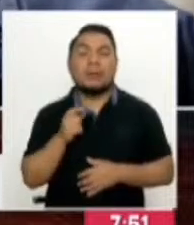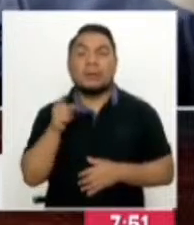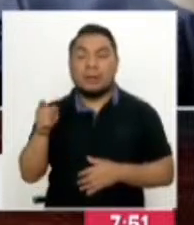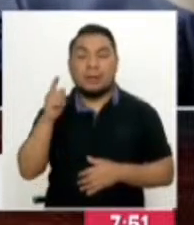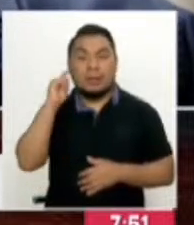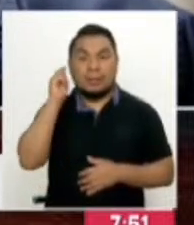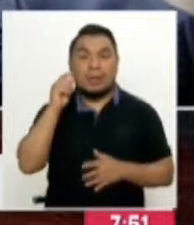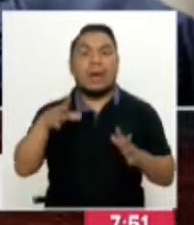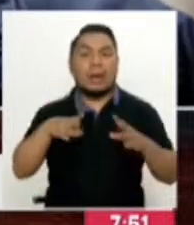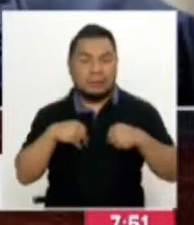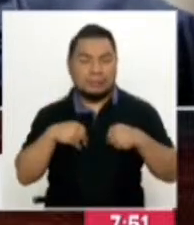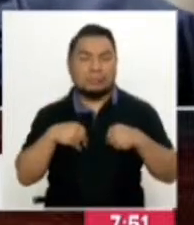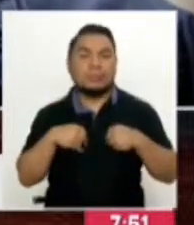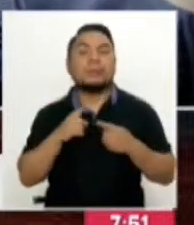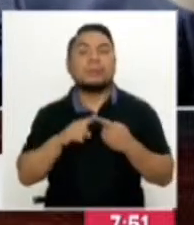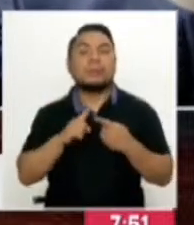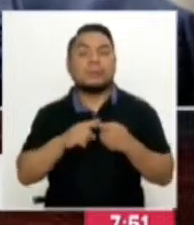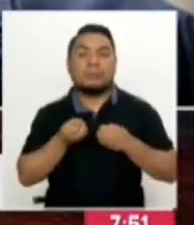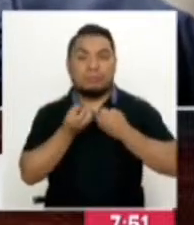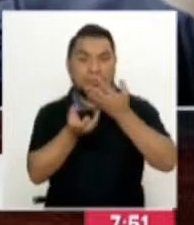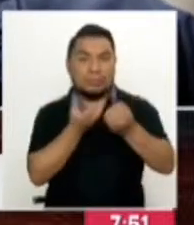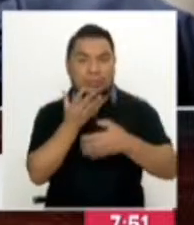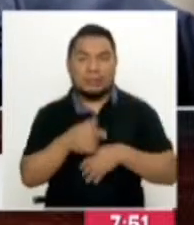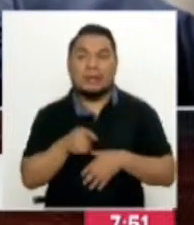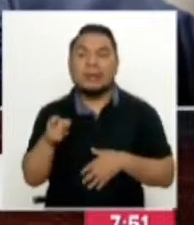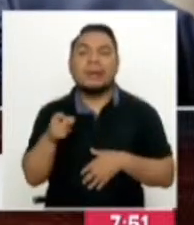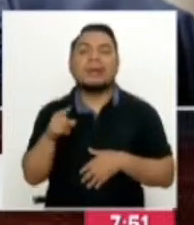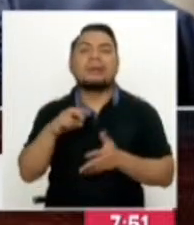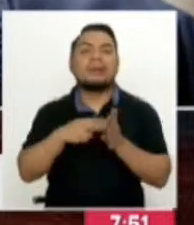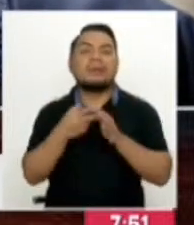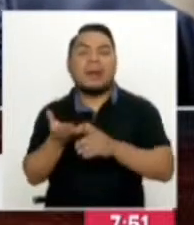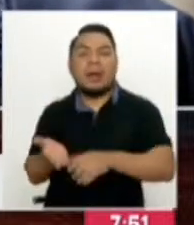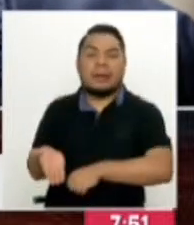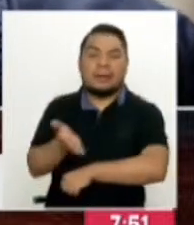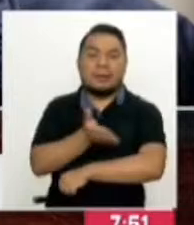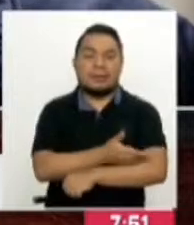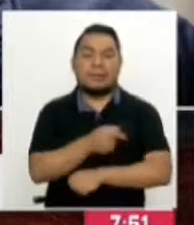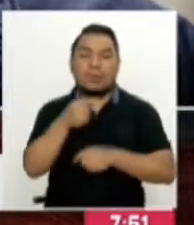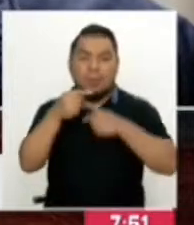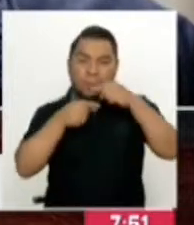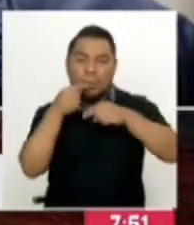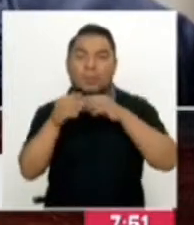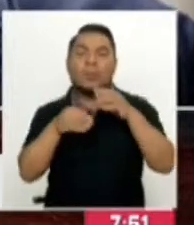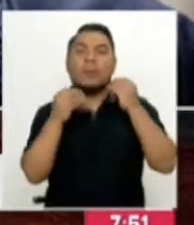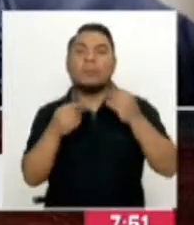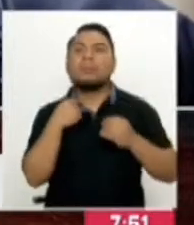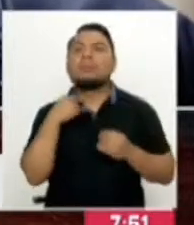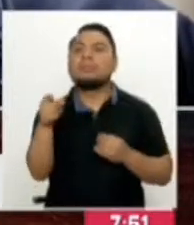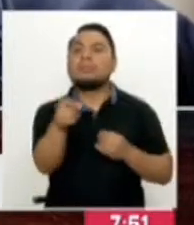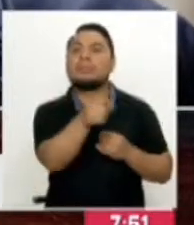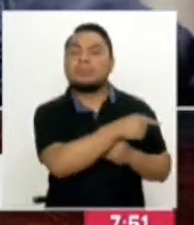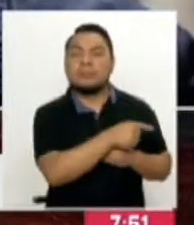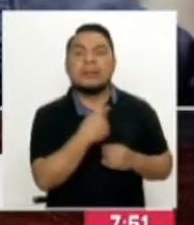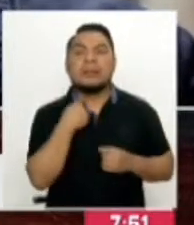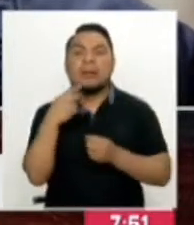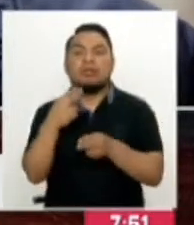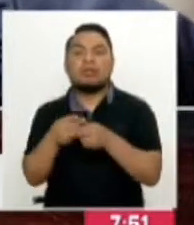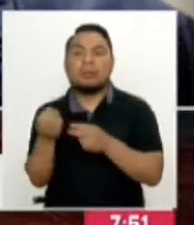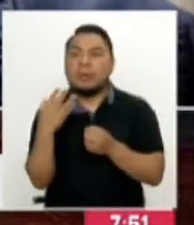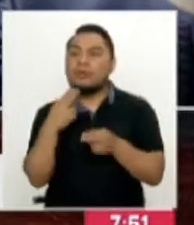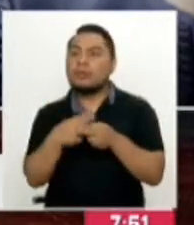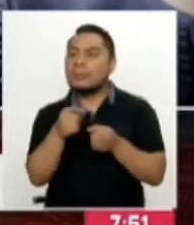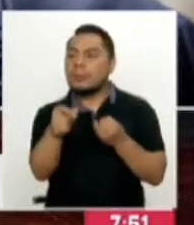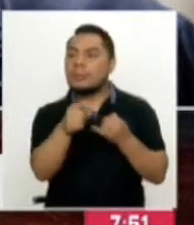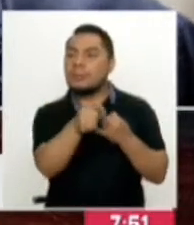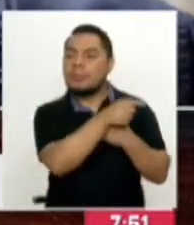él ha hecho una delación, ha delatado cómo se llevó a cabo el delito, quiénes están comprometidos